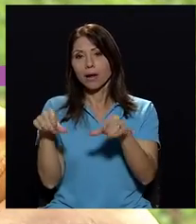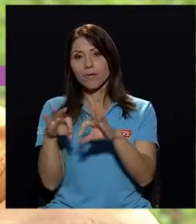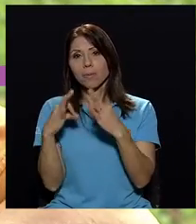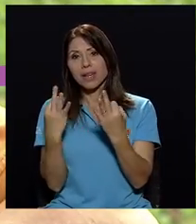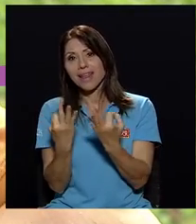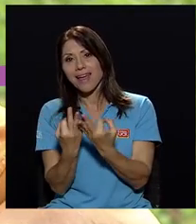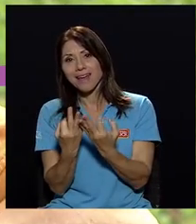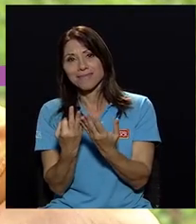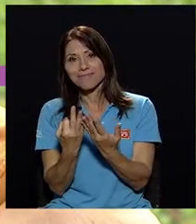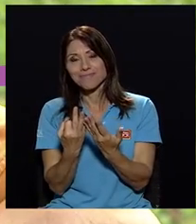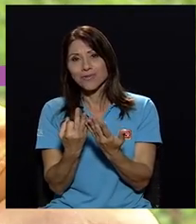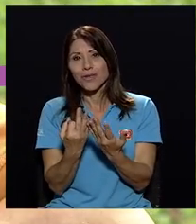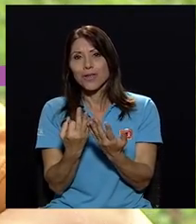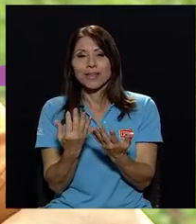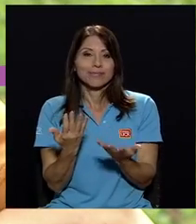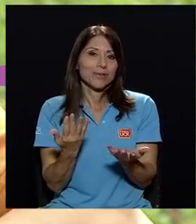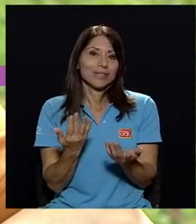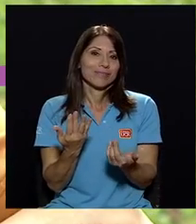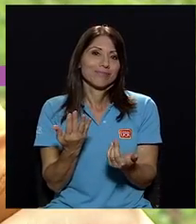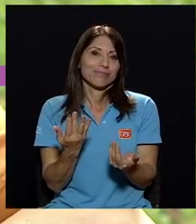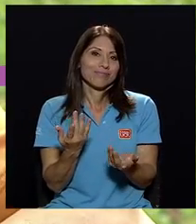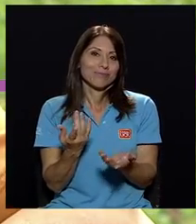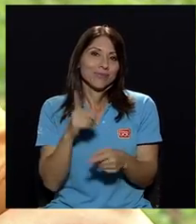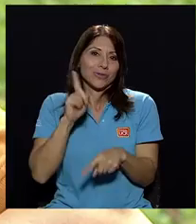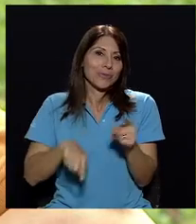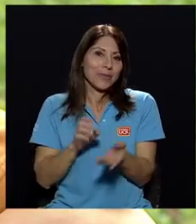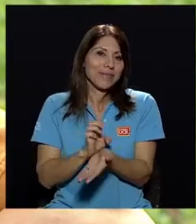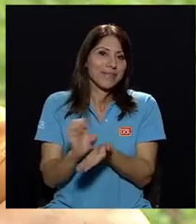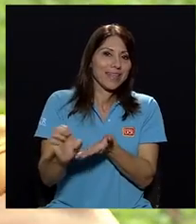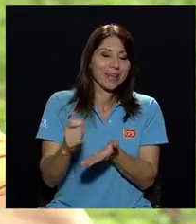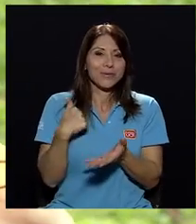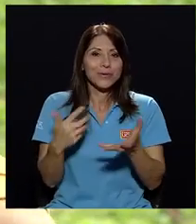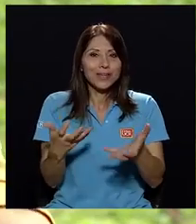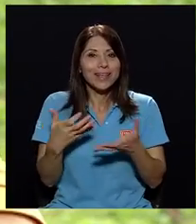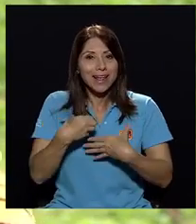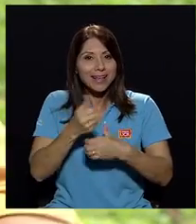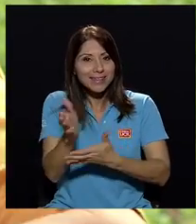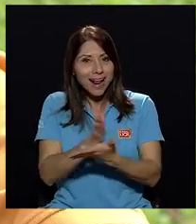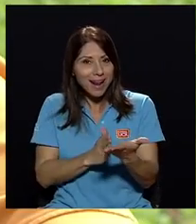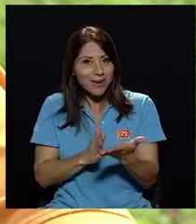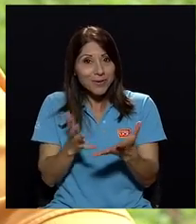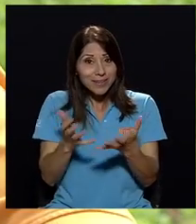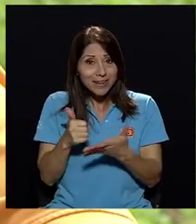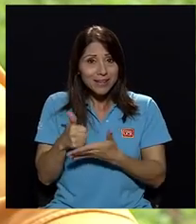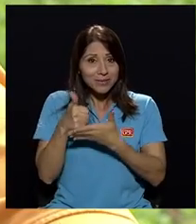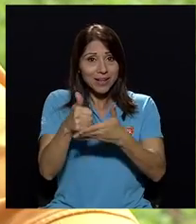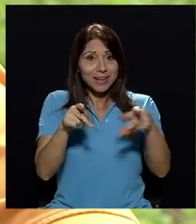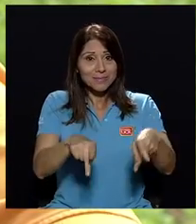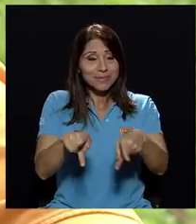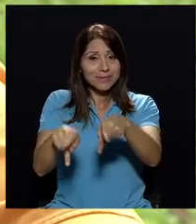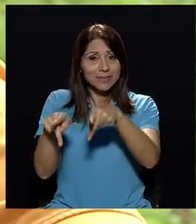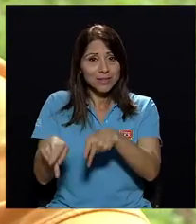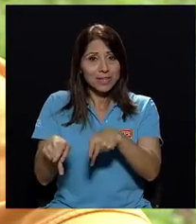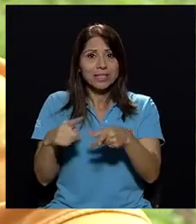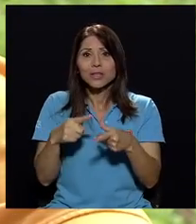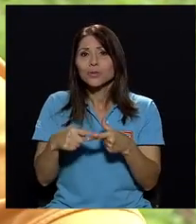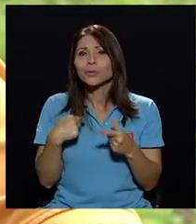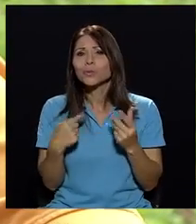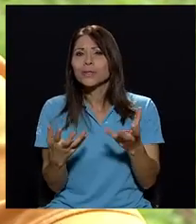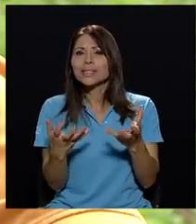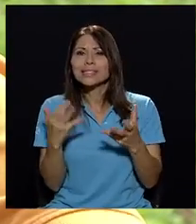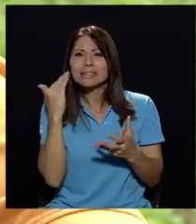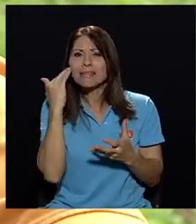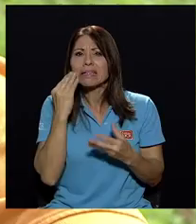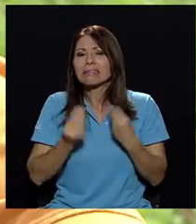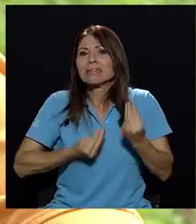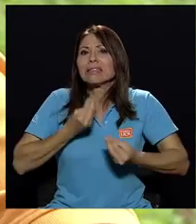familiar, pues uno quiera hacer algo, quiera ayudar a esas personas. Entonces ahí lo que uno pues quisiera es saber qué